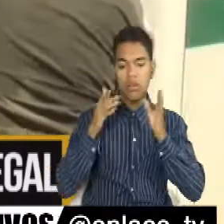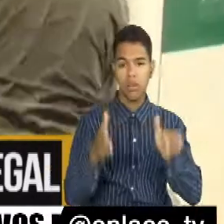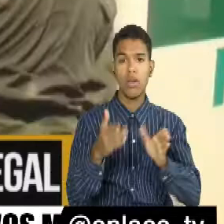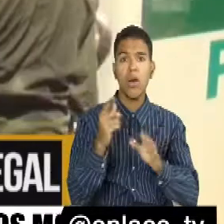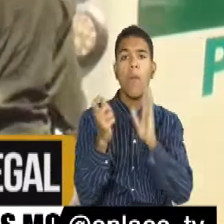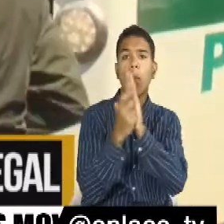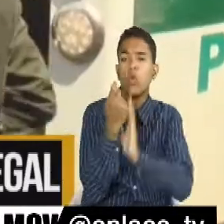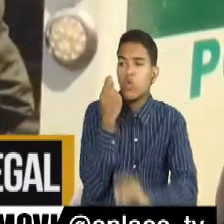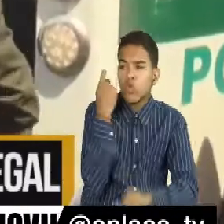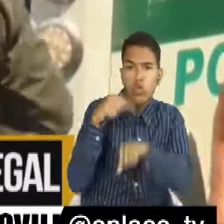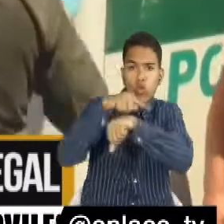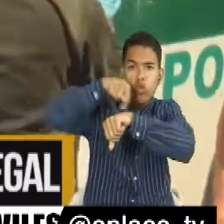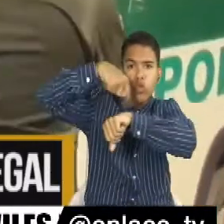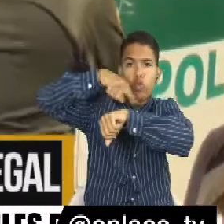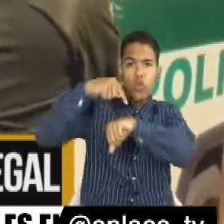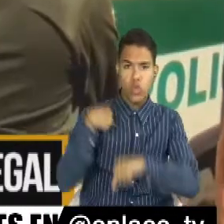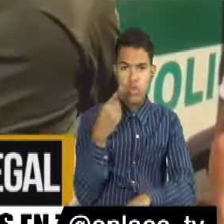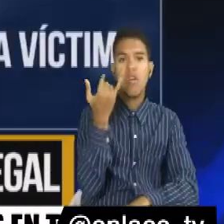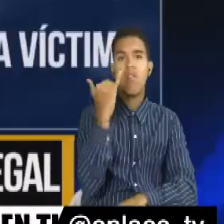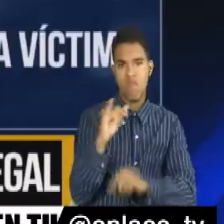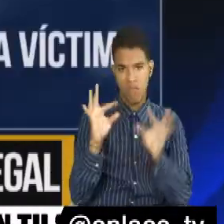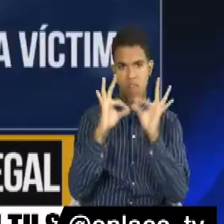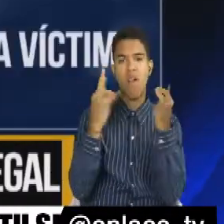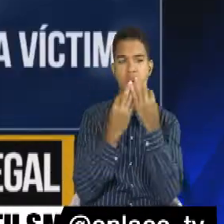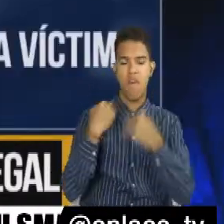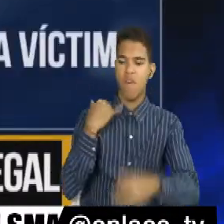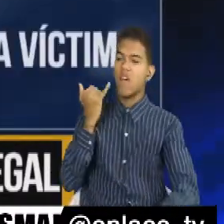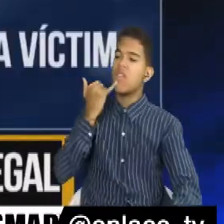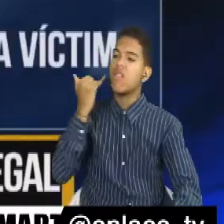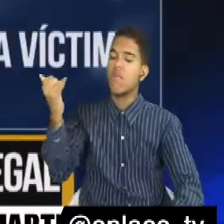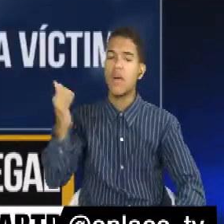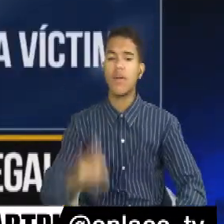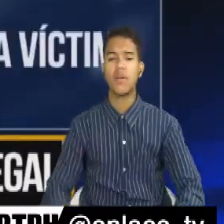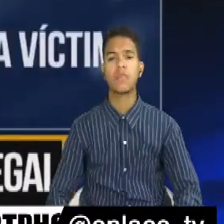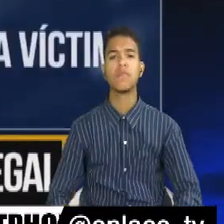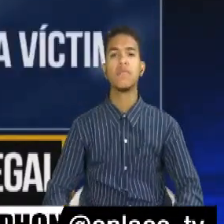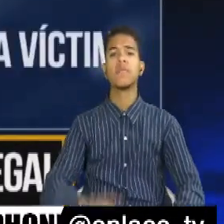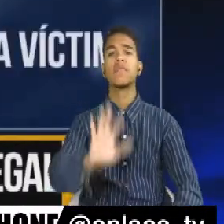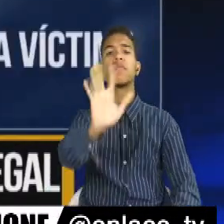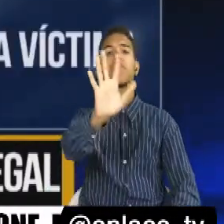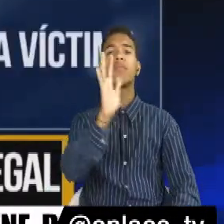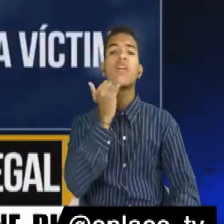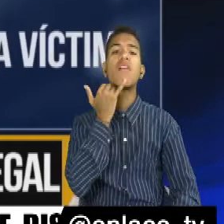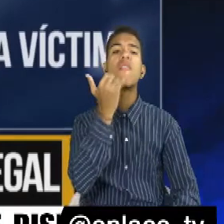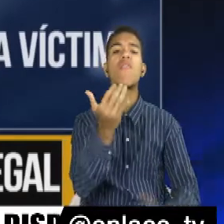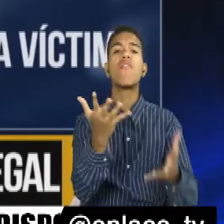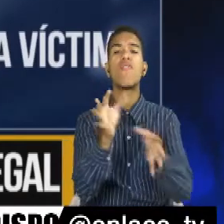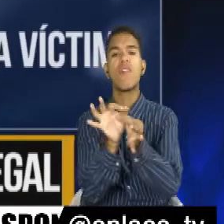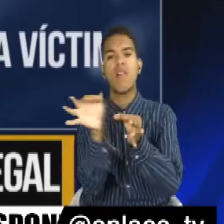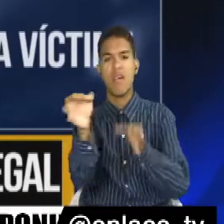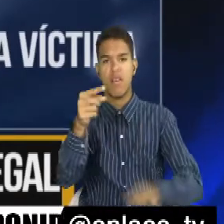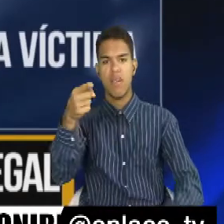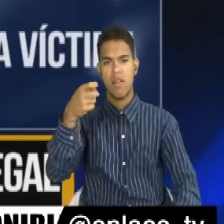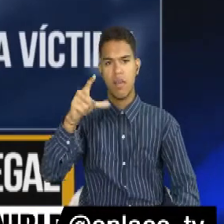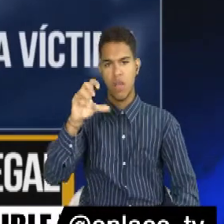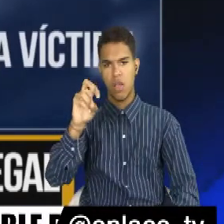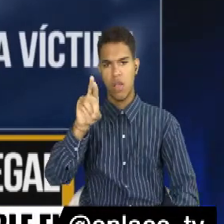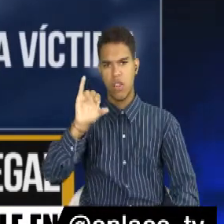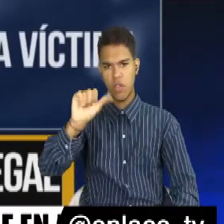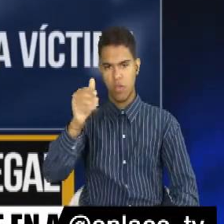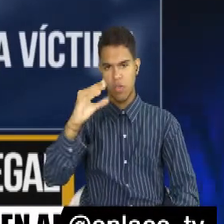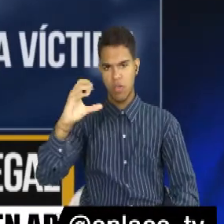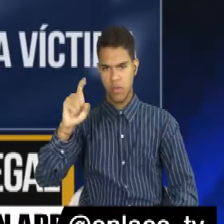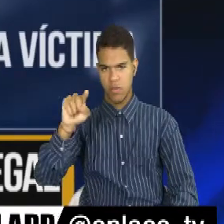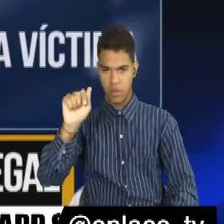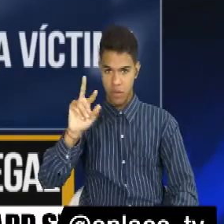ya se había comunicado con su familia. La familia de ella vive en Gloria Cesar. Sí, yo ayer hablé con la mamá, yo